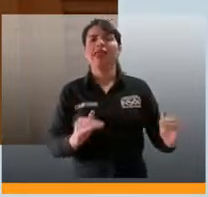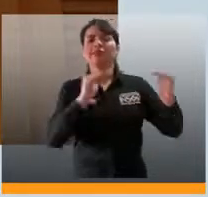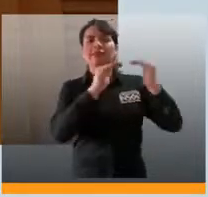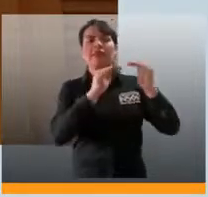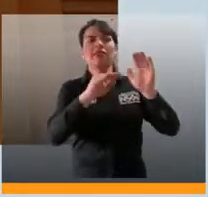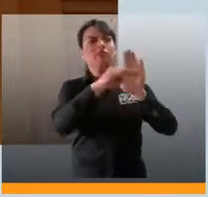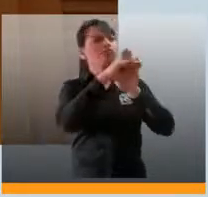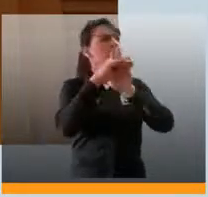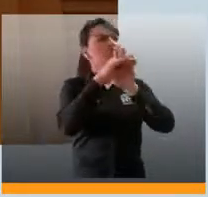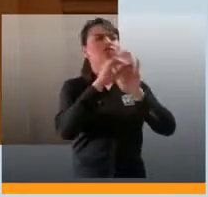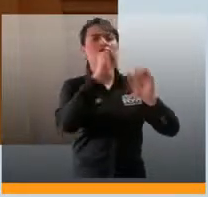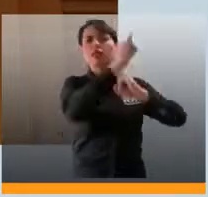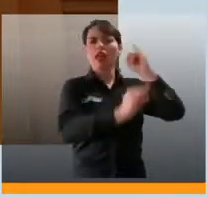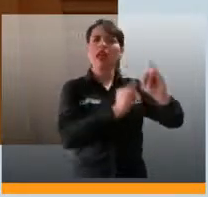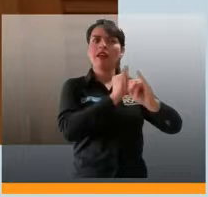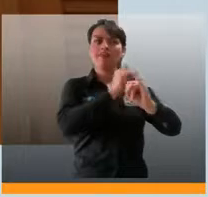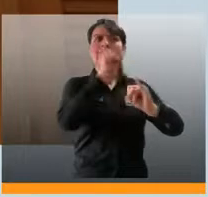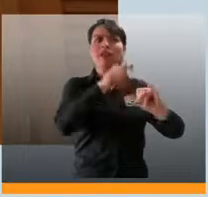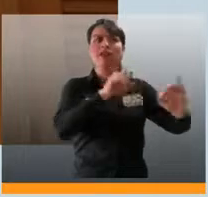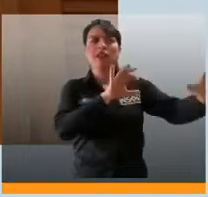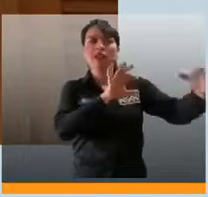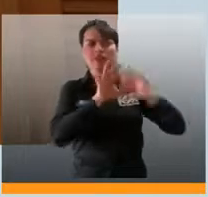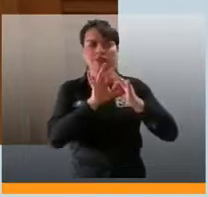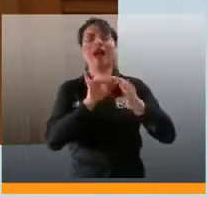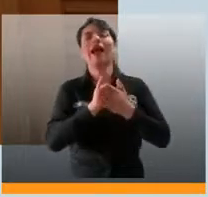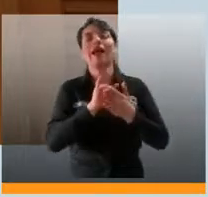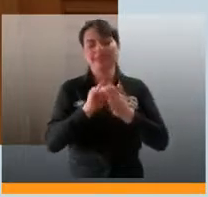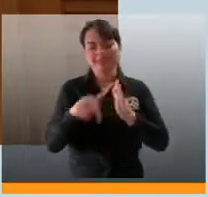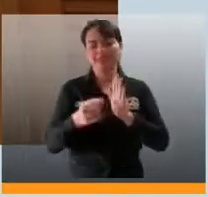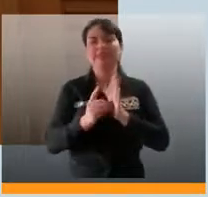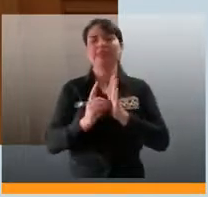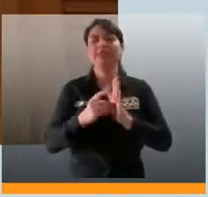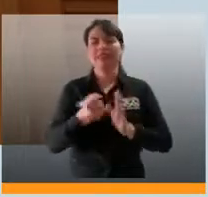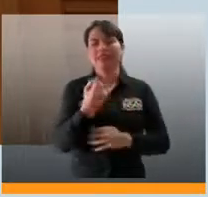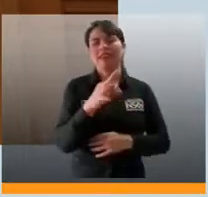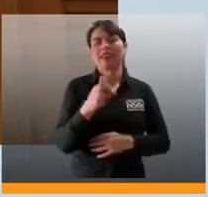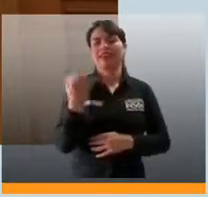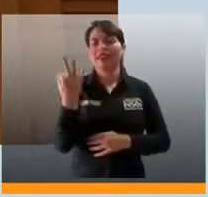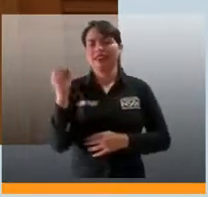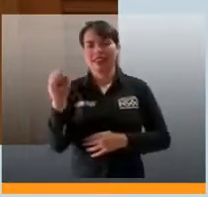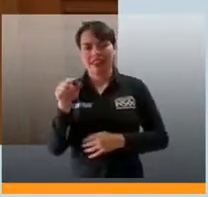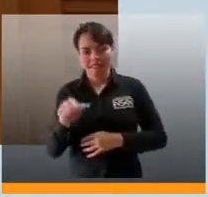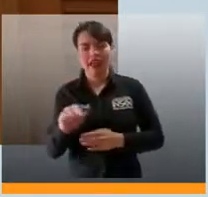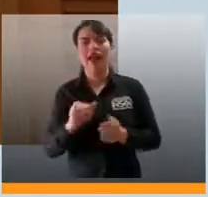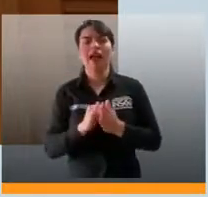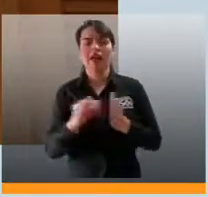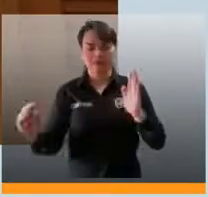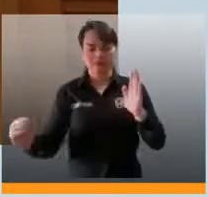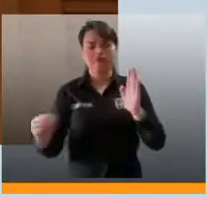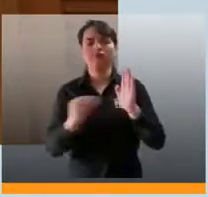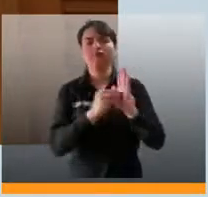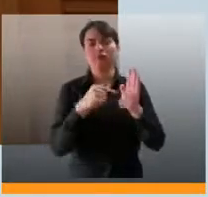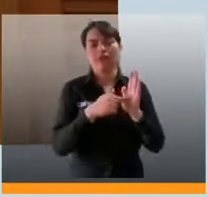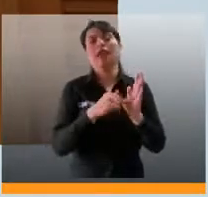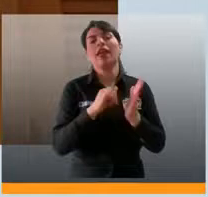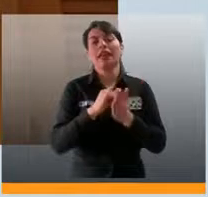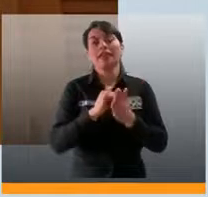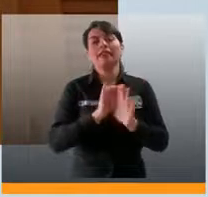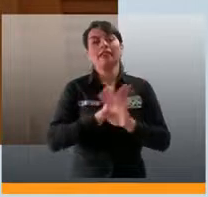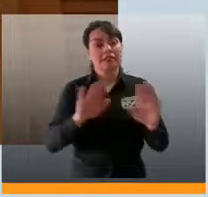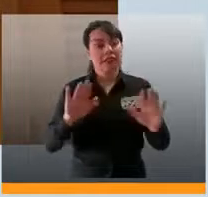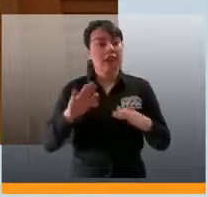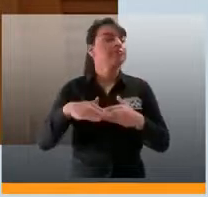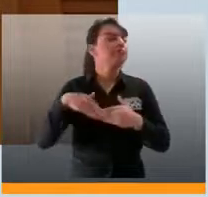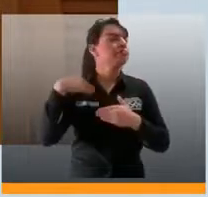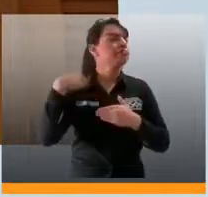tendencias internacionales. Por eso el 1330 así lo dispuso, y luego de tener ese proceso tan